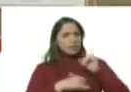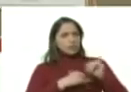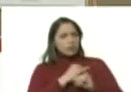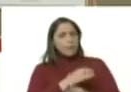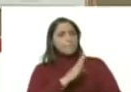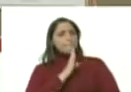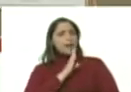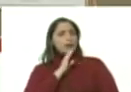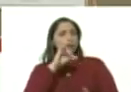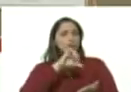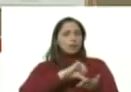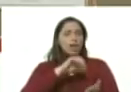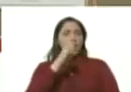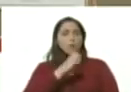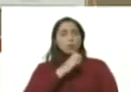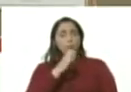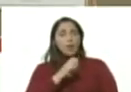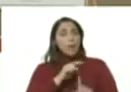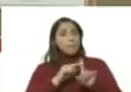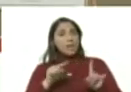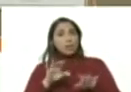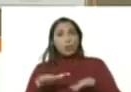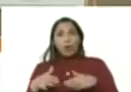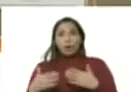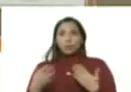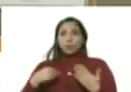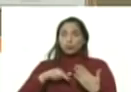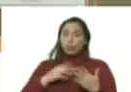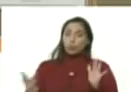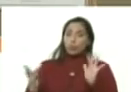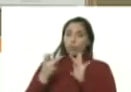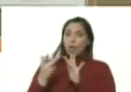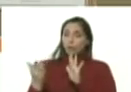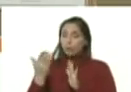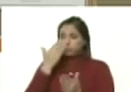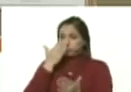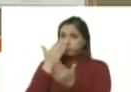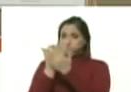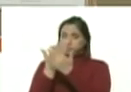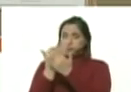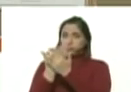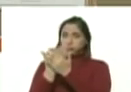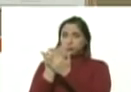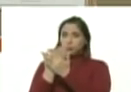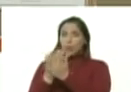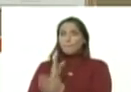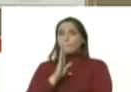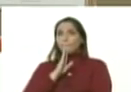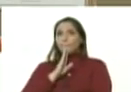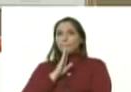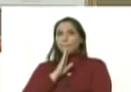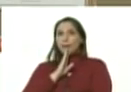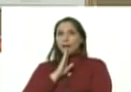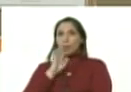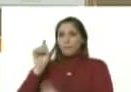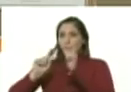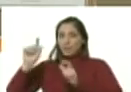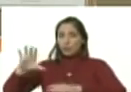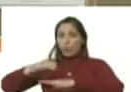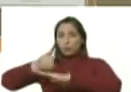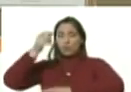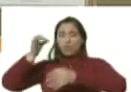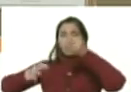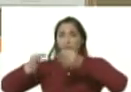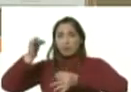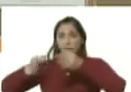Central Europeo, pero cuando tuvimos contacto directo con el banco, con personas de la Junta Directiva del